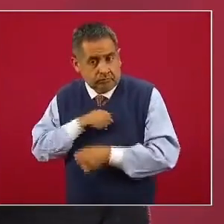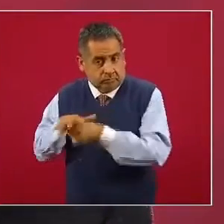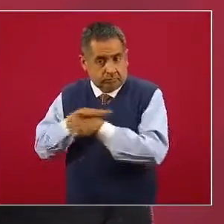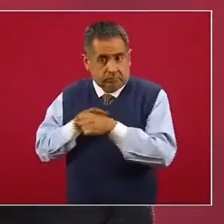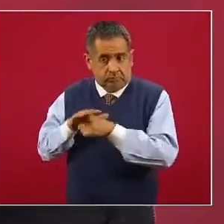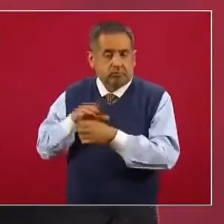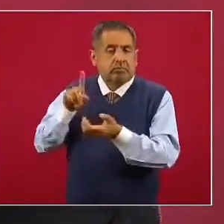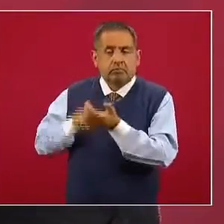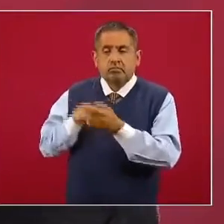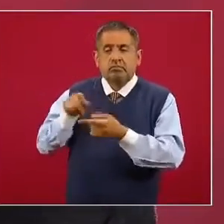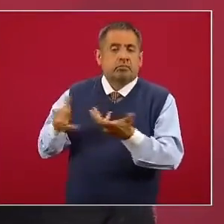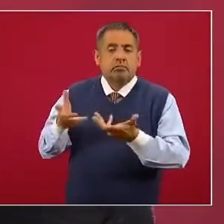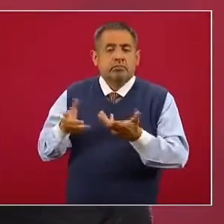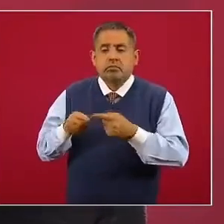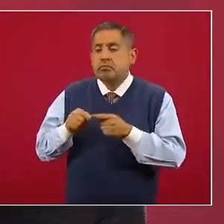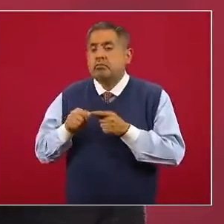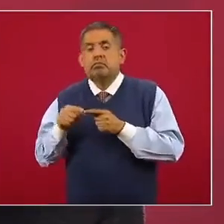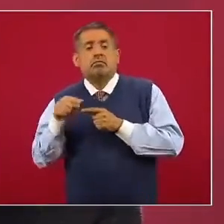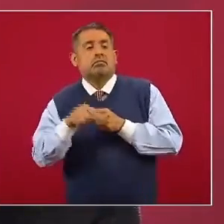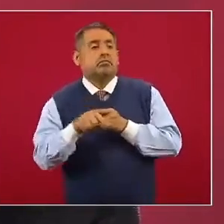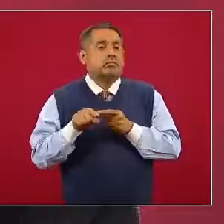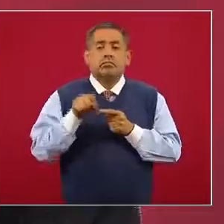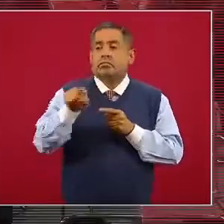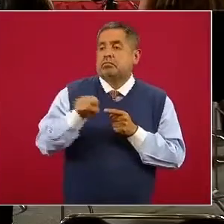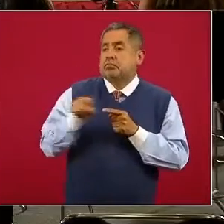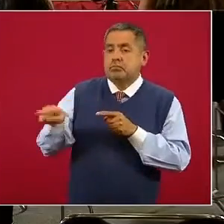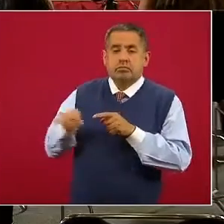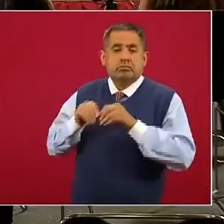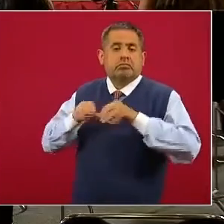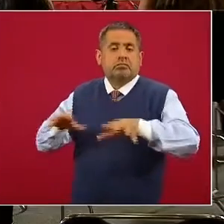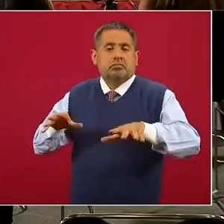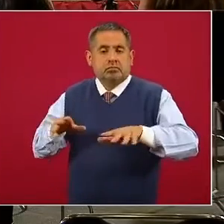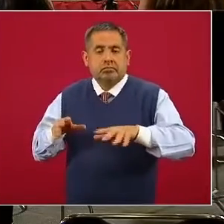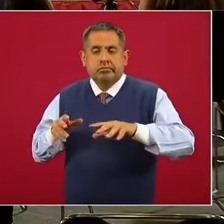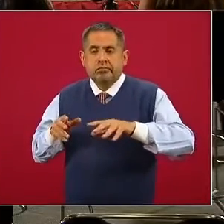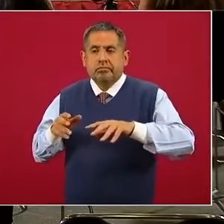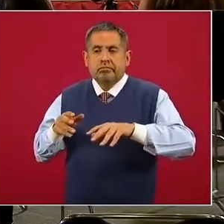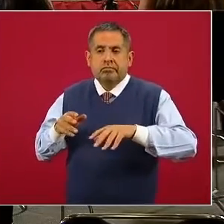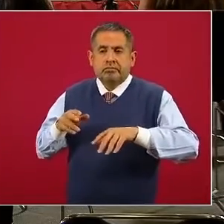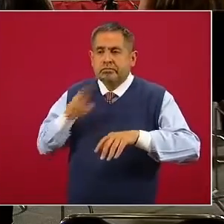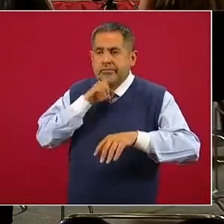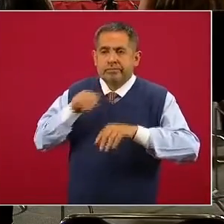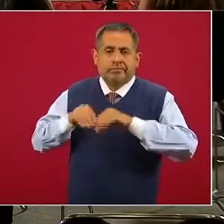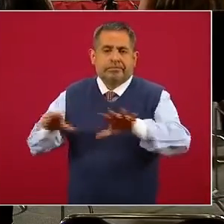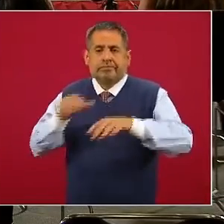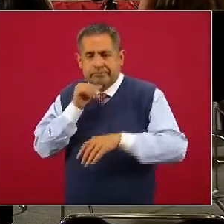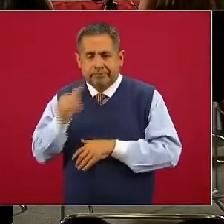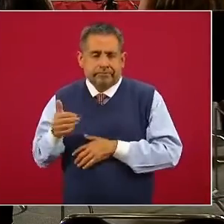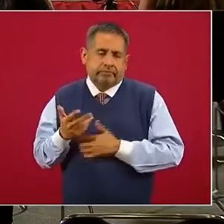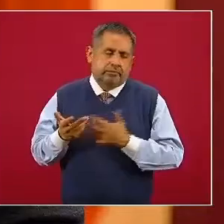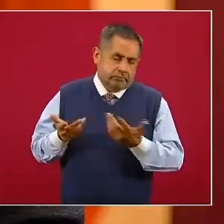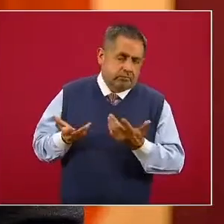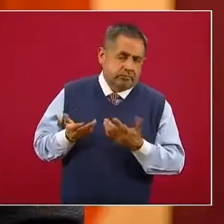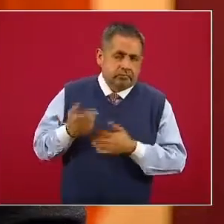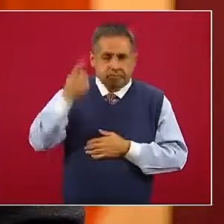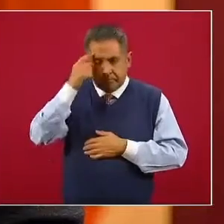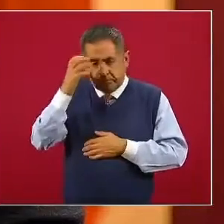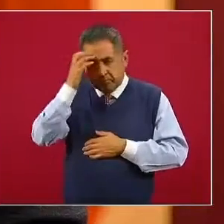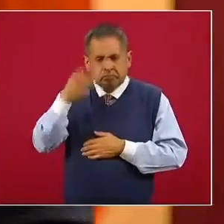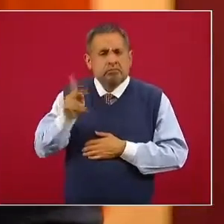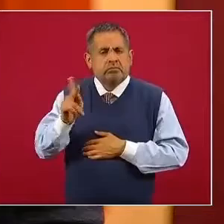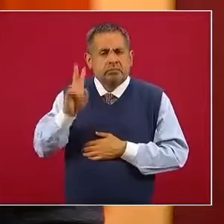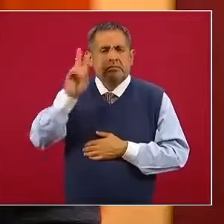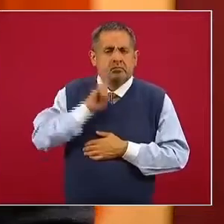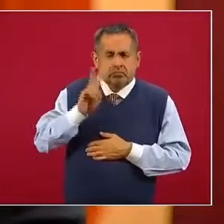localmente, hacia los distintos centros de salud, la información no podría fluir en tiempo tan inmediato como para conocerlo, pero